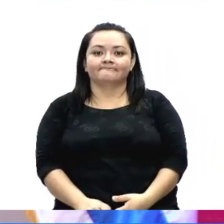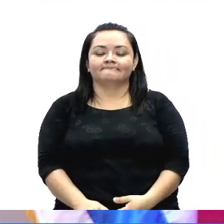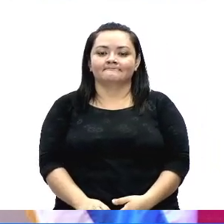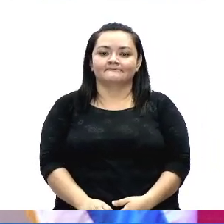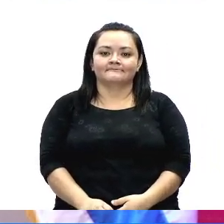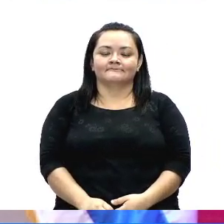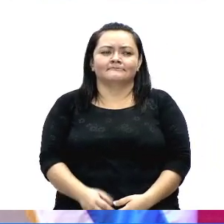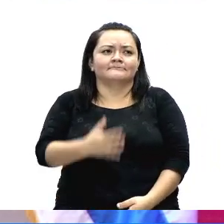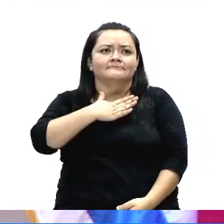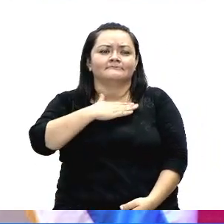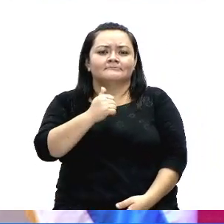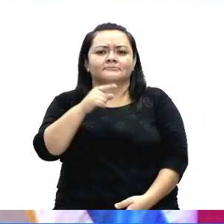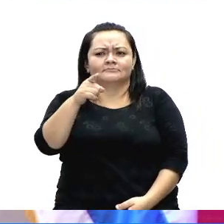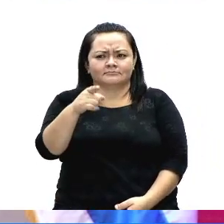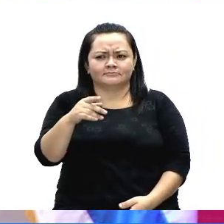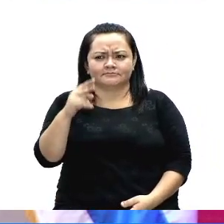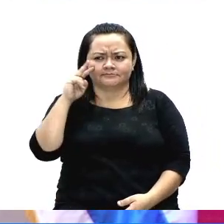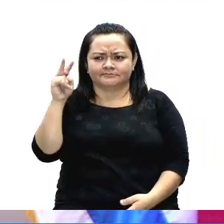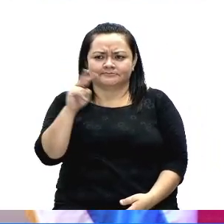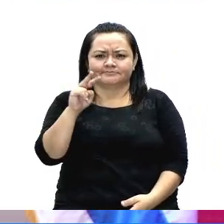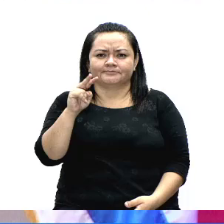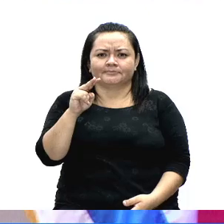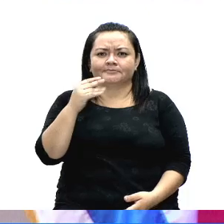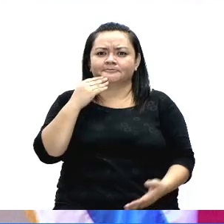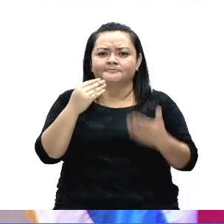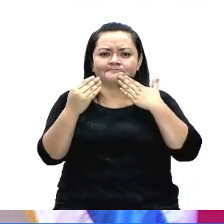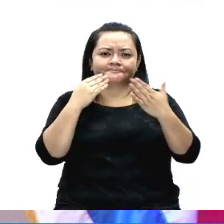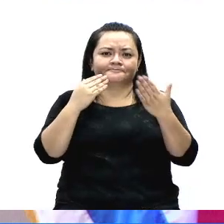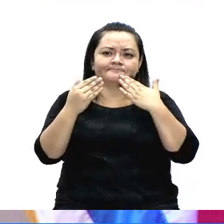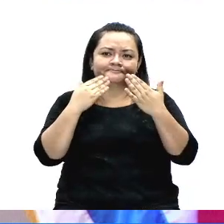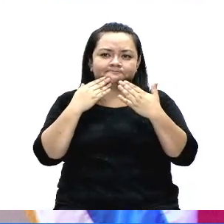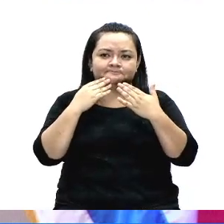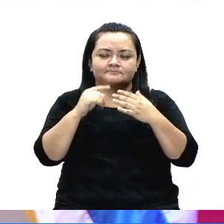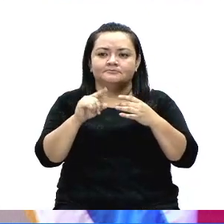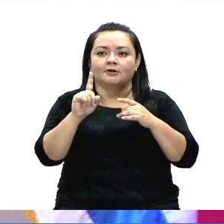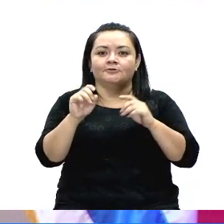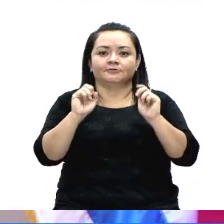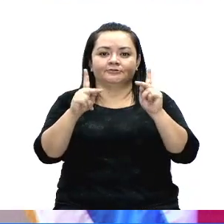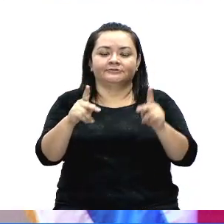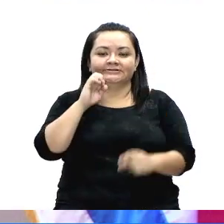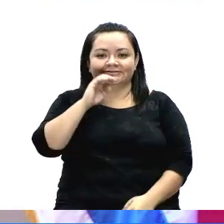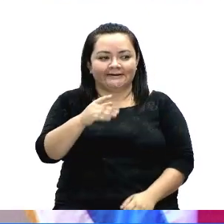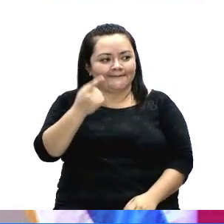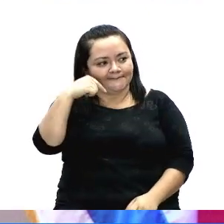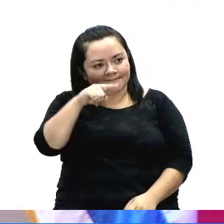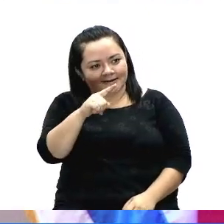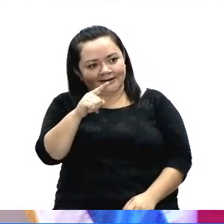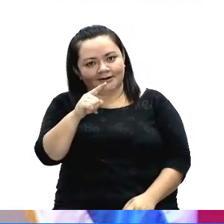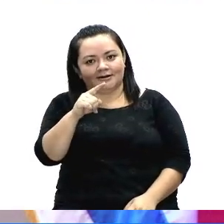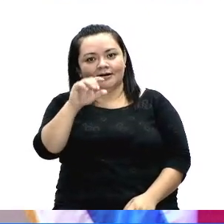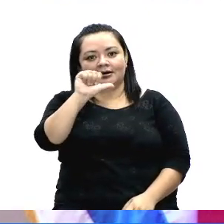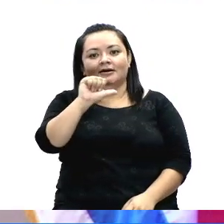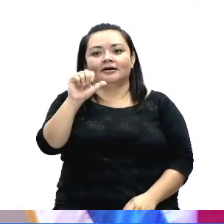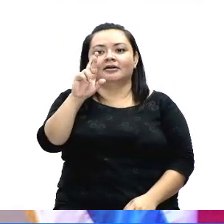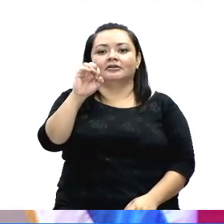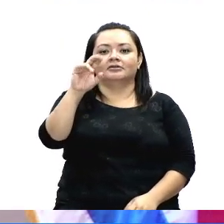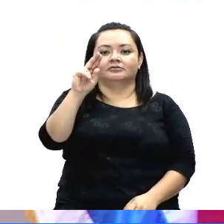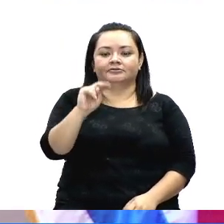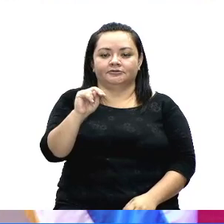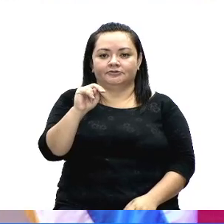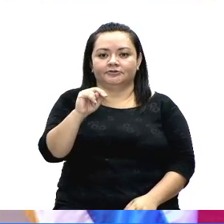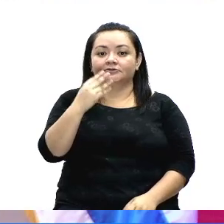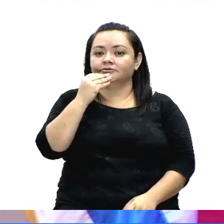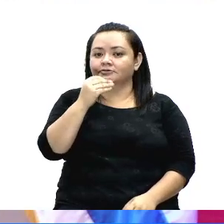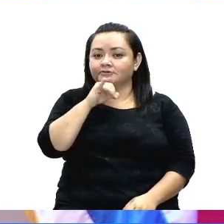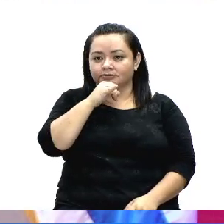y me encanta porque usted sigue leyendo la narración y en una ocasión le dice ve y habla con con aarón con los ancianos con